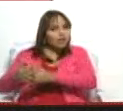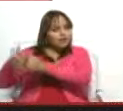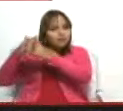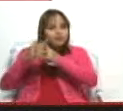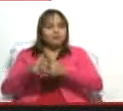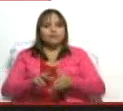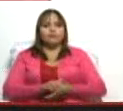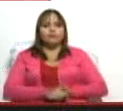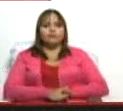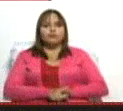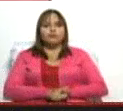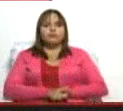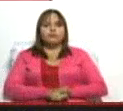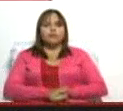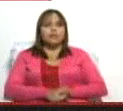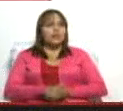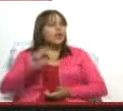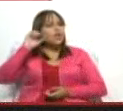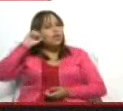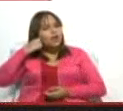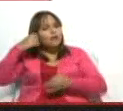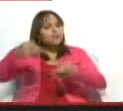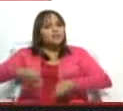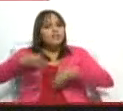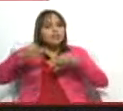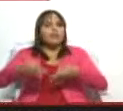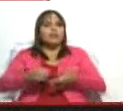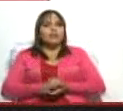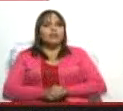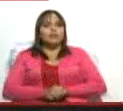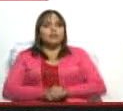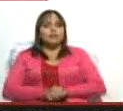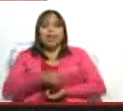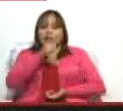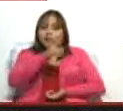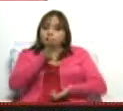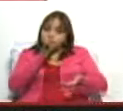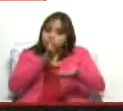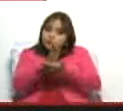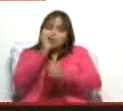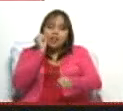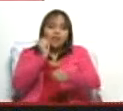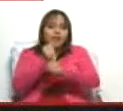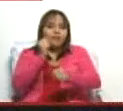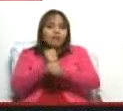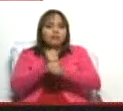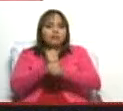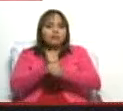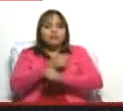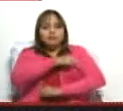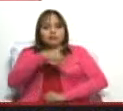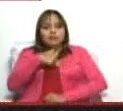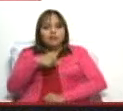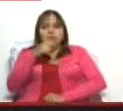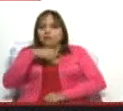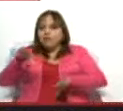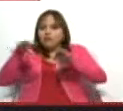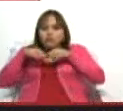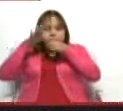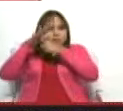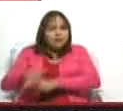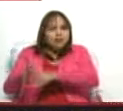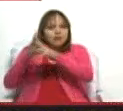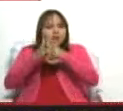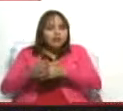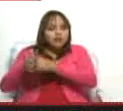Antiimperialista. Y lo recordamos siempre. Y es una de las líneas de acción nuestra, el antiimperialismo, como razón